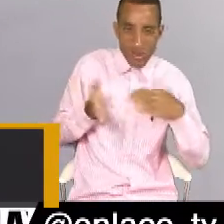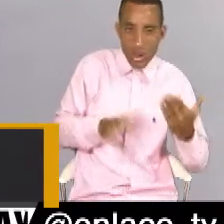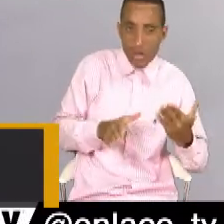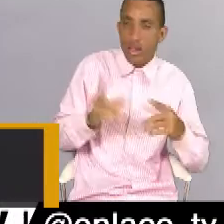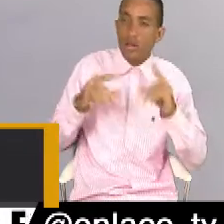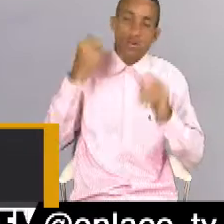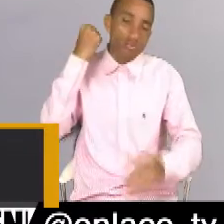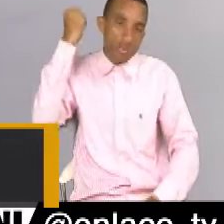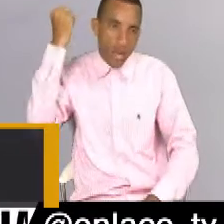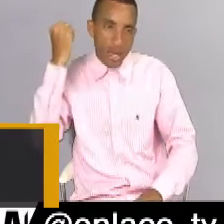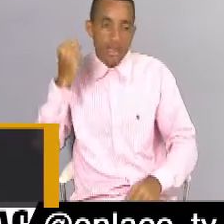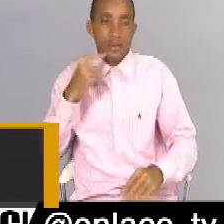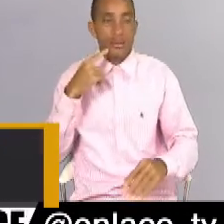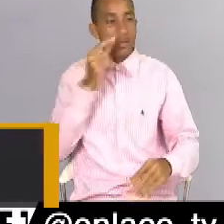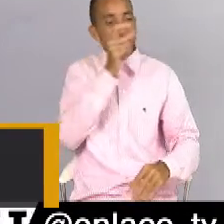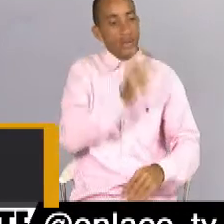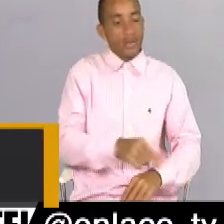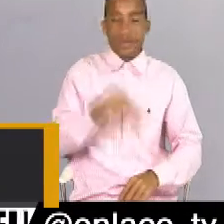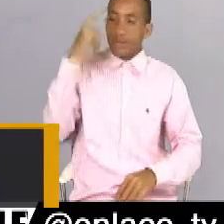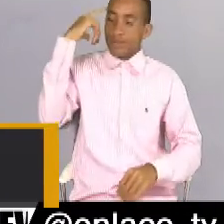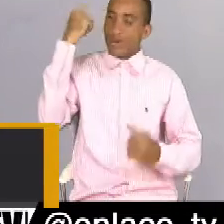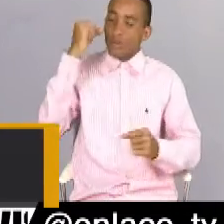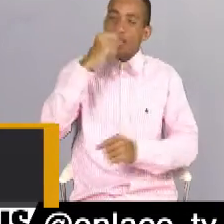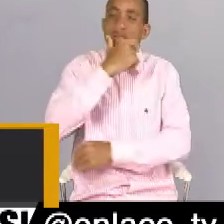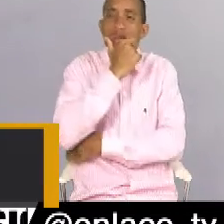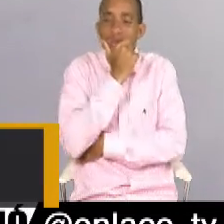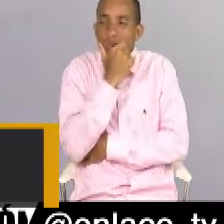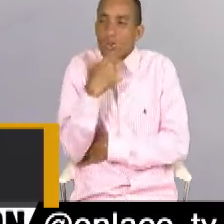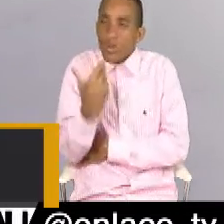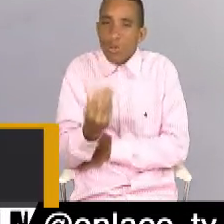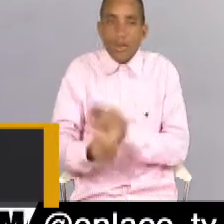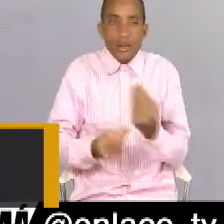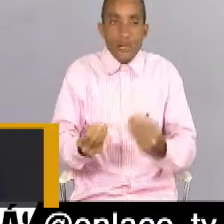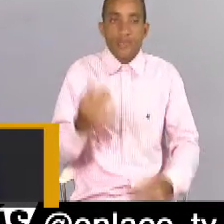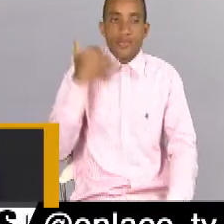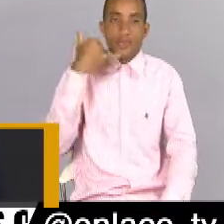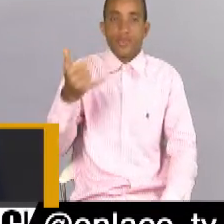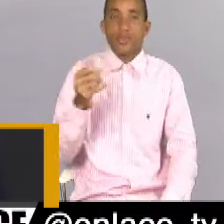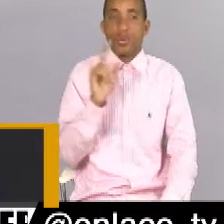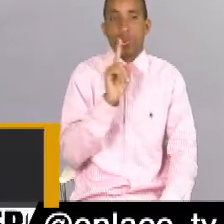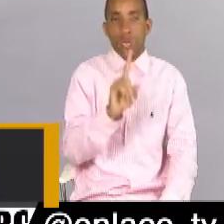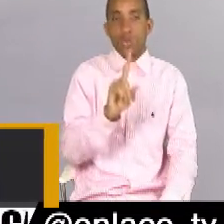manifestado su preocupación constante, y hemos dispuesto la línea